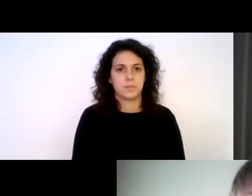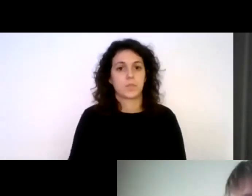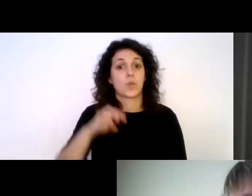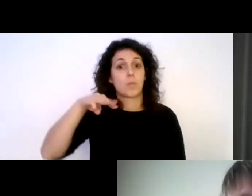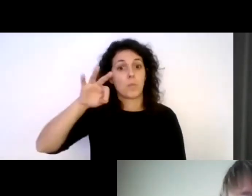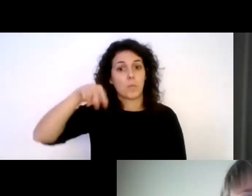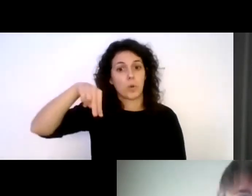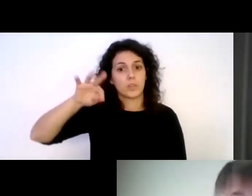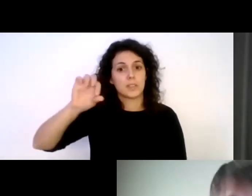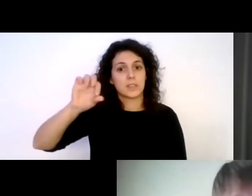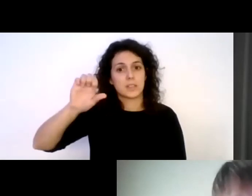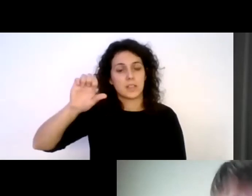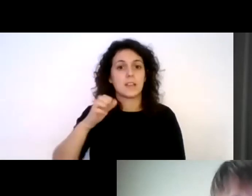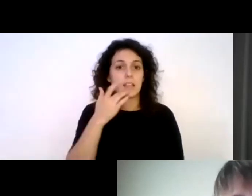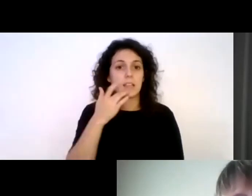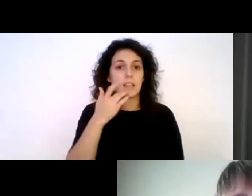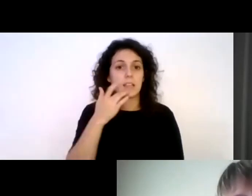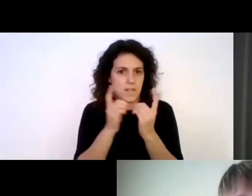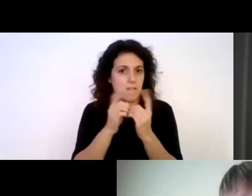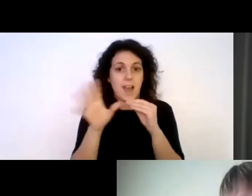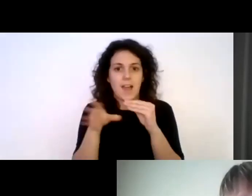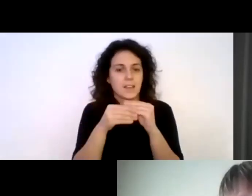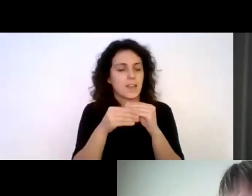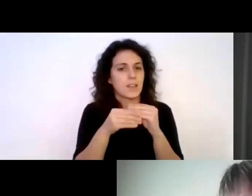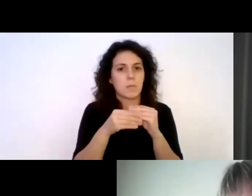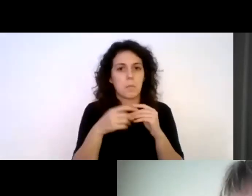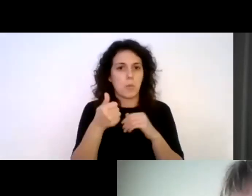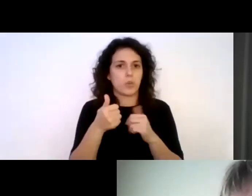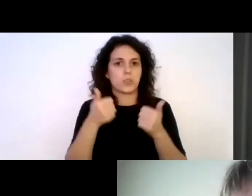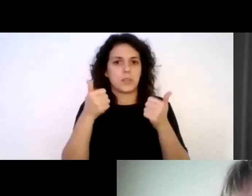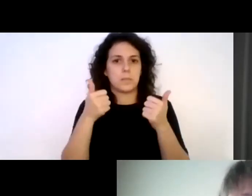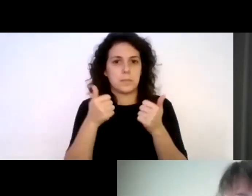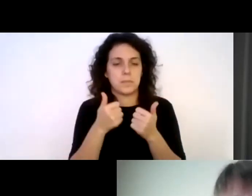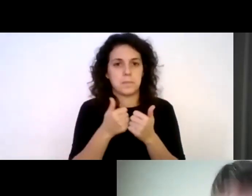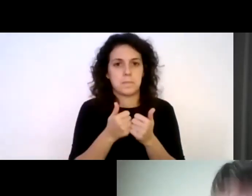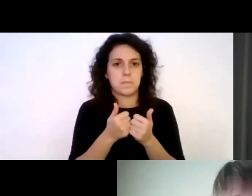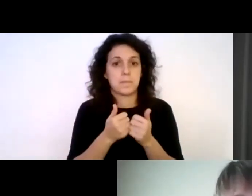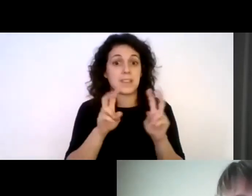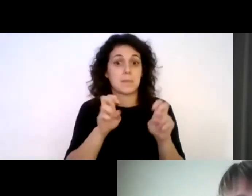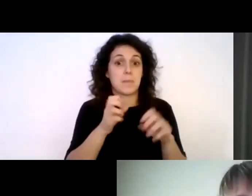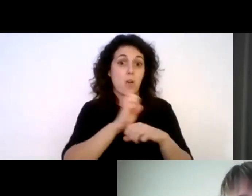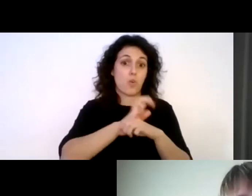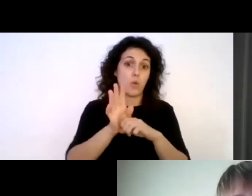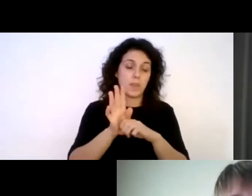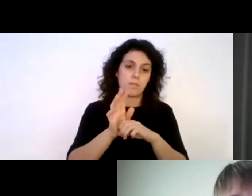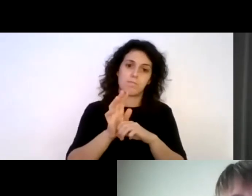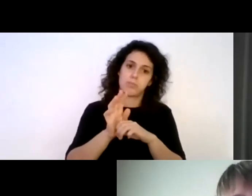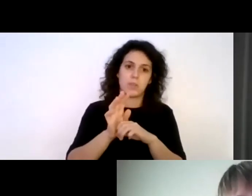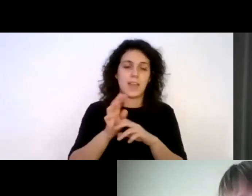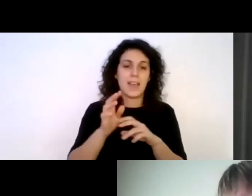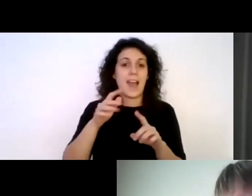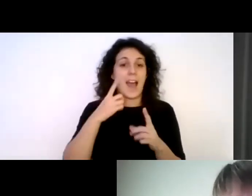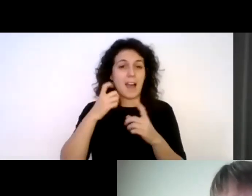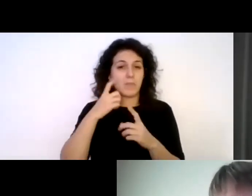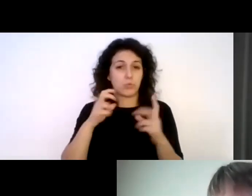María. Sí, solo para ser breve, añadir que un poco también el COVID, por desgracia, nos ha dado nuevos hábitos que